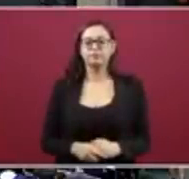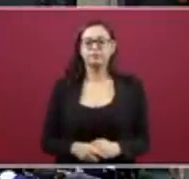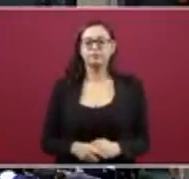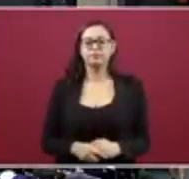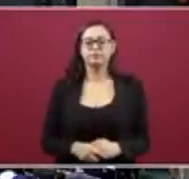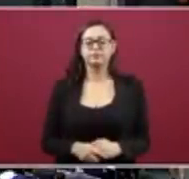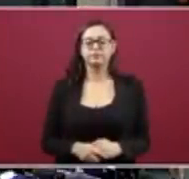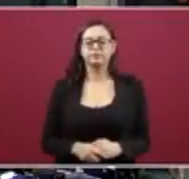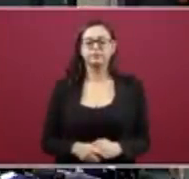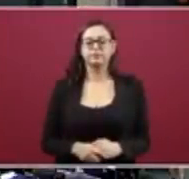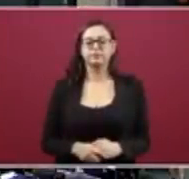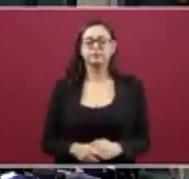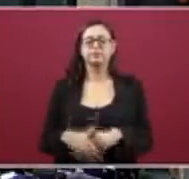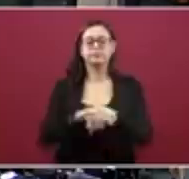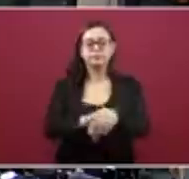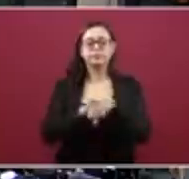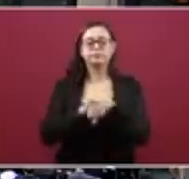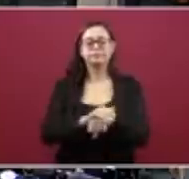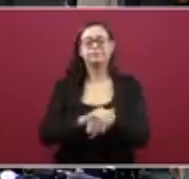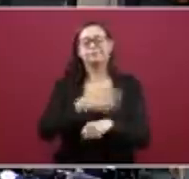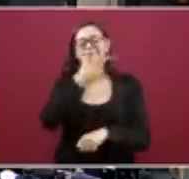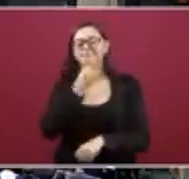amigas y amigos todos